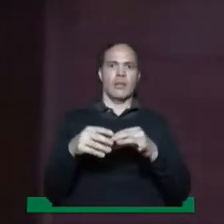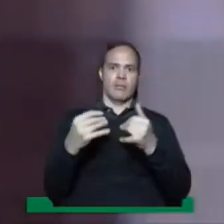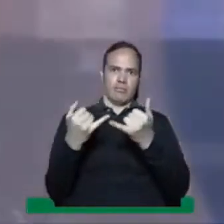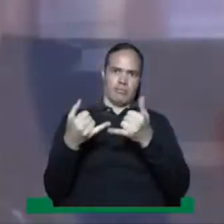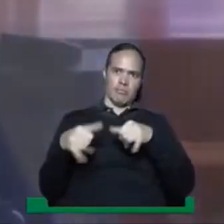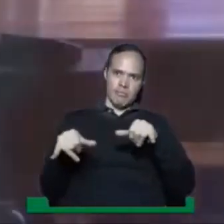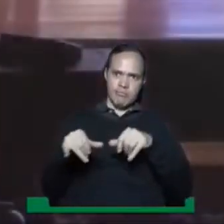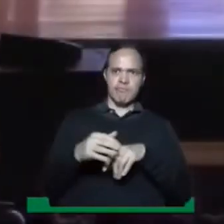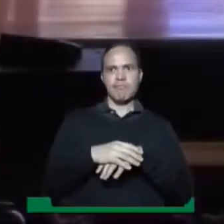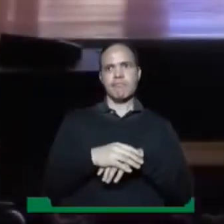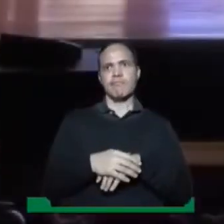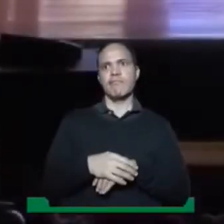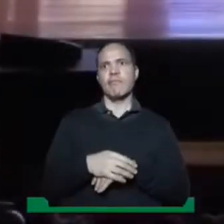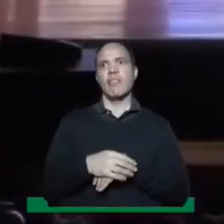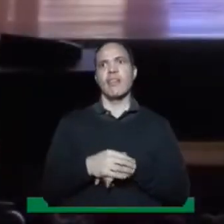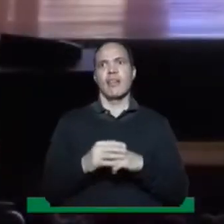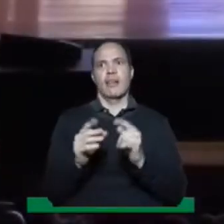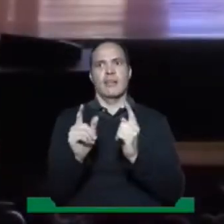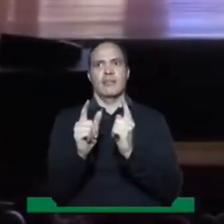extendiendo